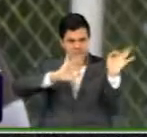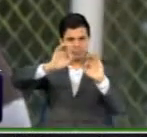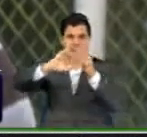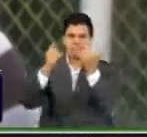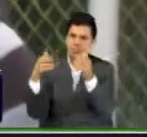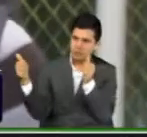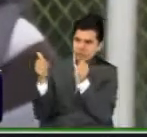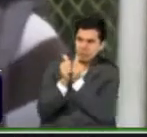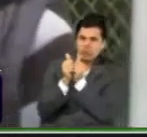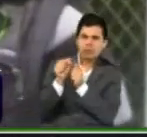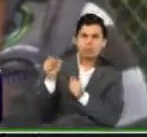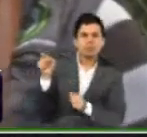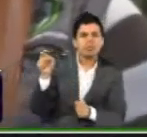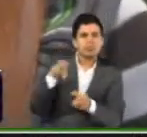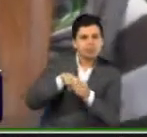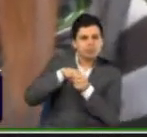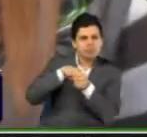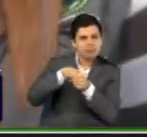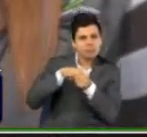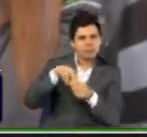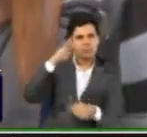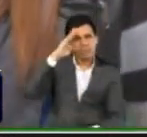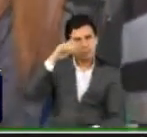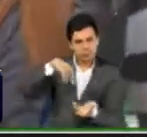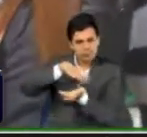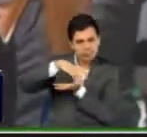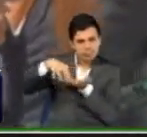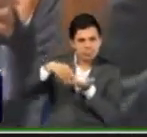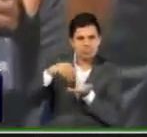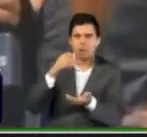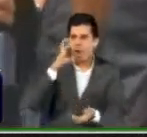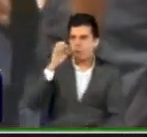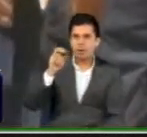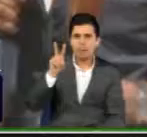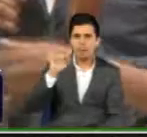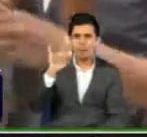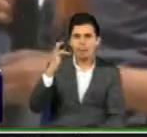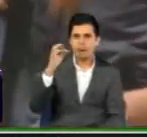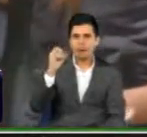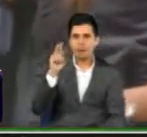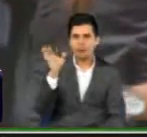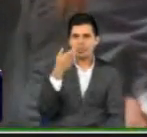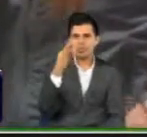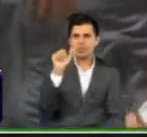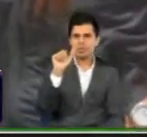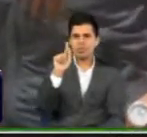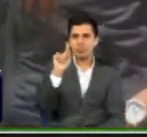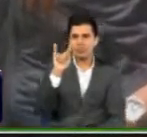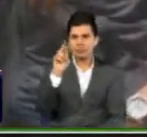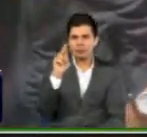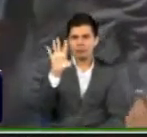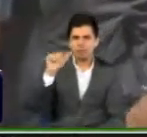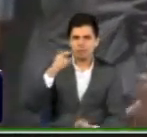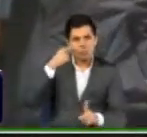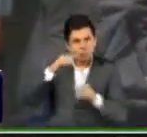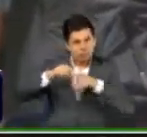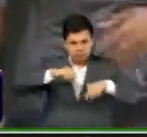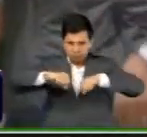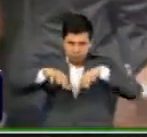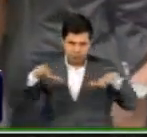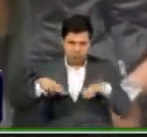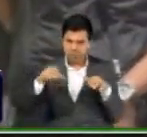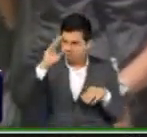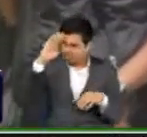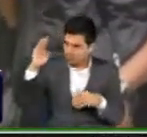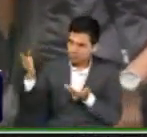me acompaña el comandante de la seccional de tránsito y transporte de la policía de Santander, él es el mayor Víctor Tafura, encargado por supuesto de este dispositivo mayor. Pues buenas